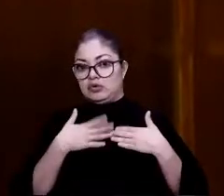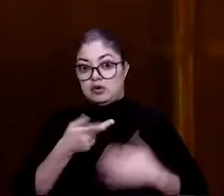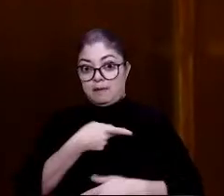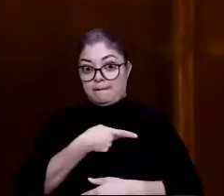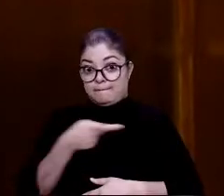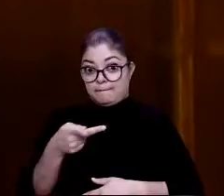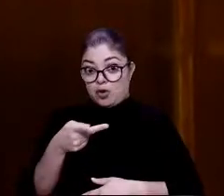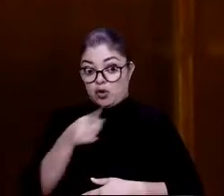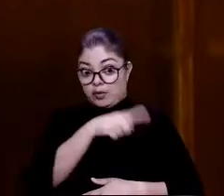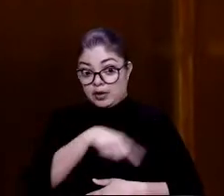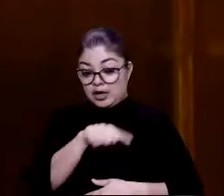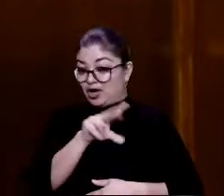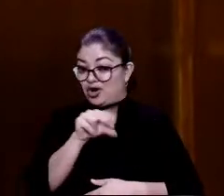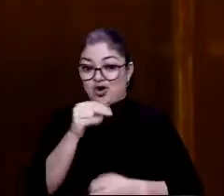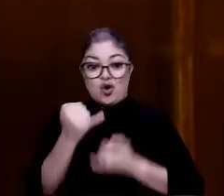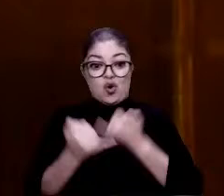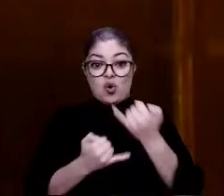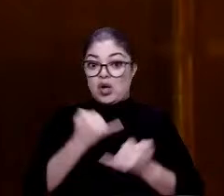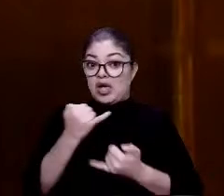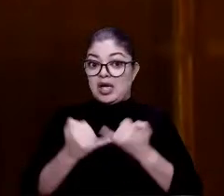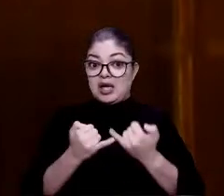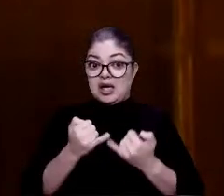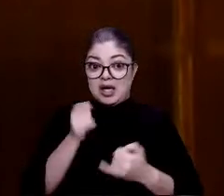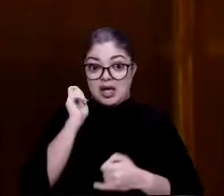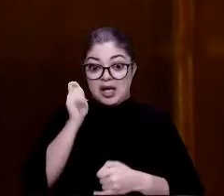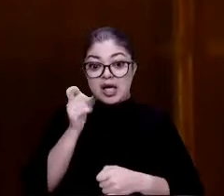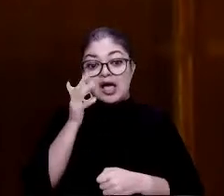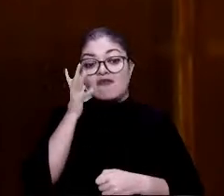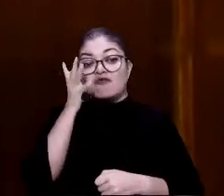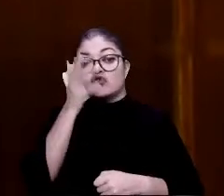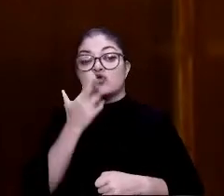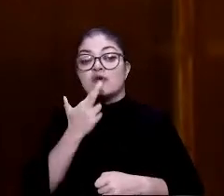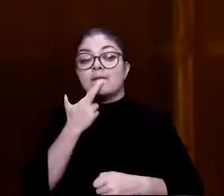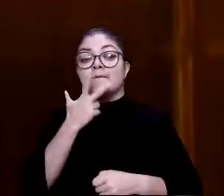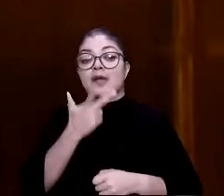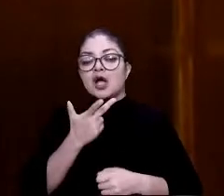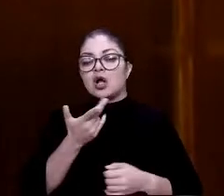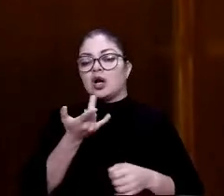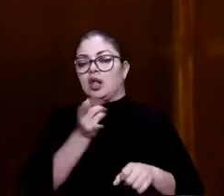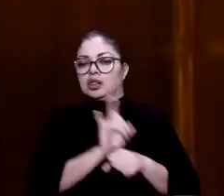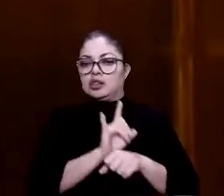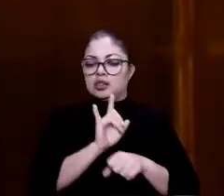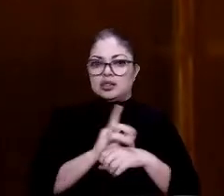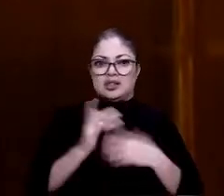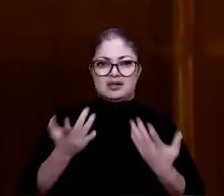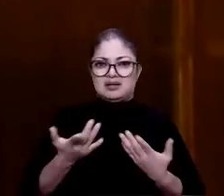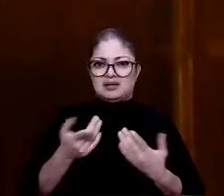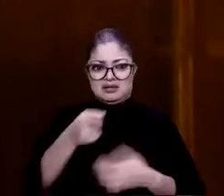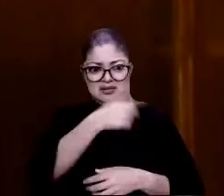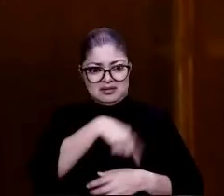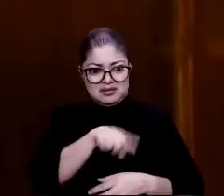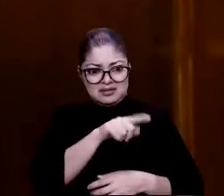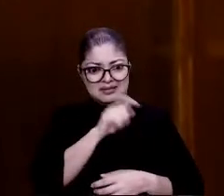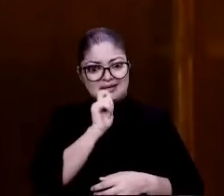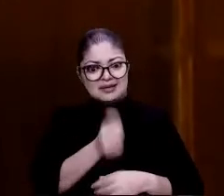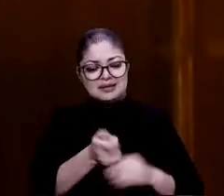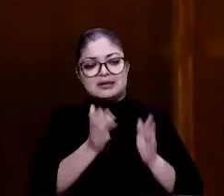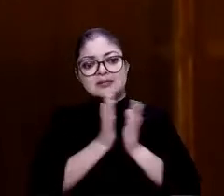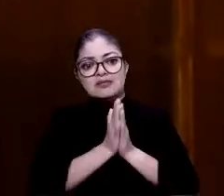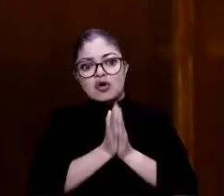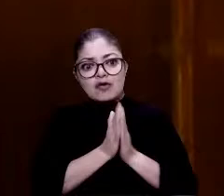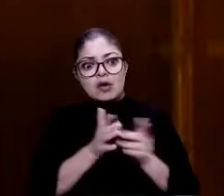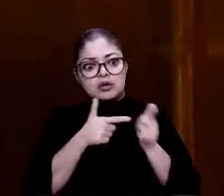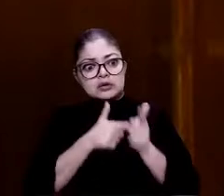se juega, con los anhelos de un futuro mejor no se trafica. No condenemos a quienes más nos necesitan a condiciones